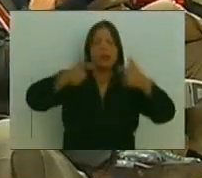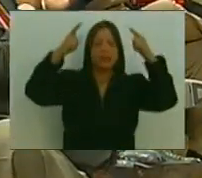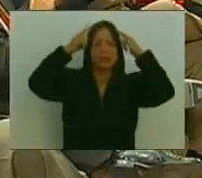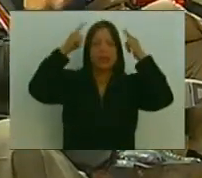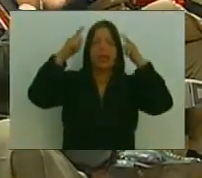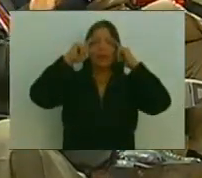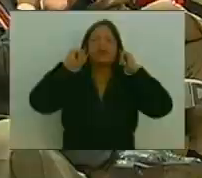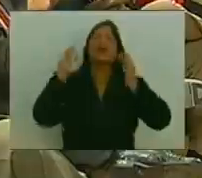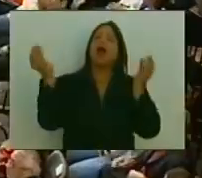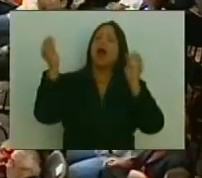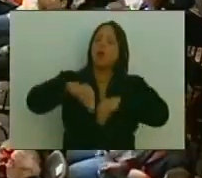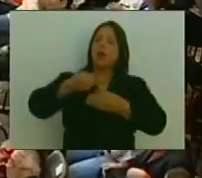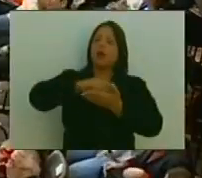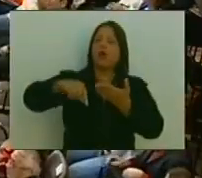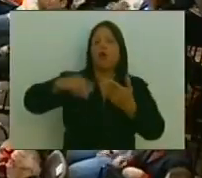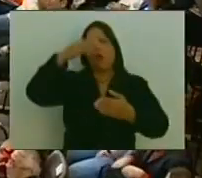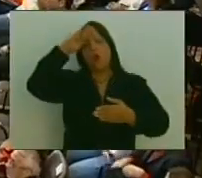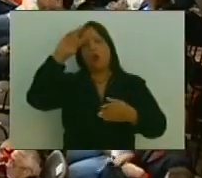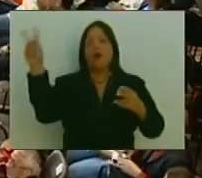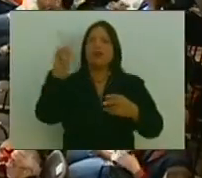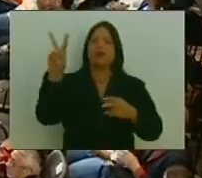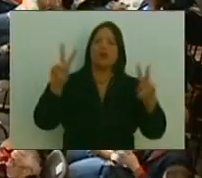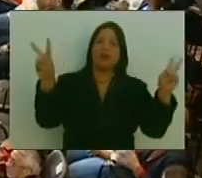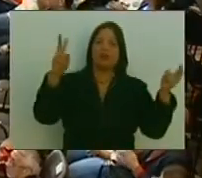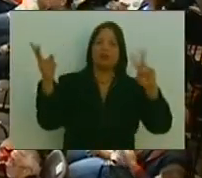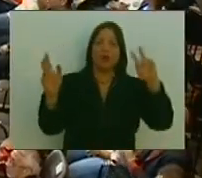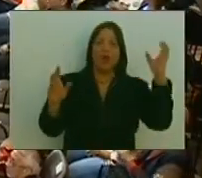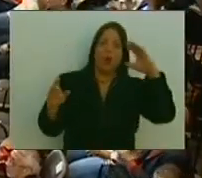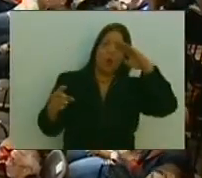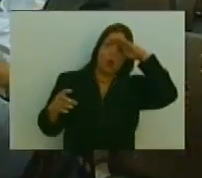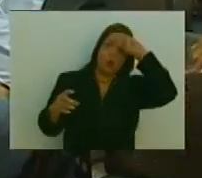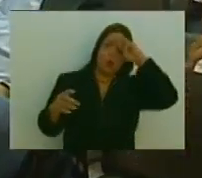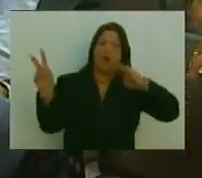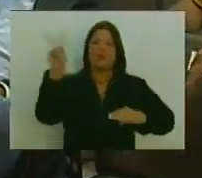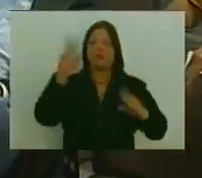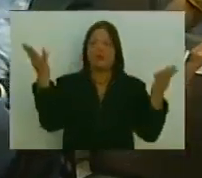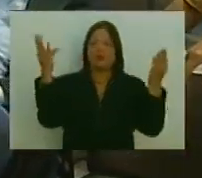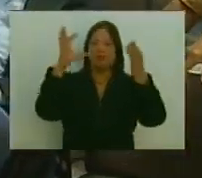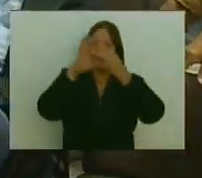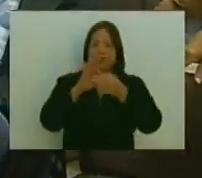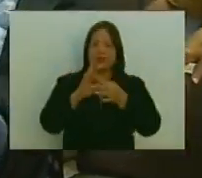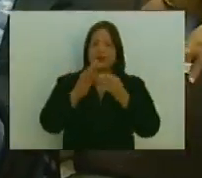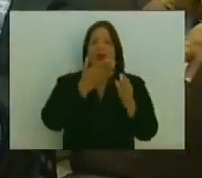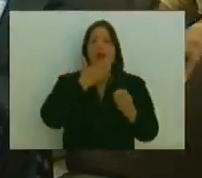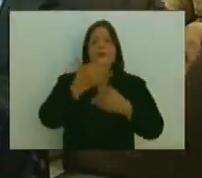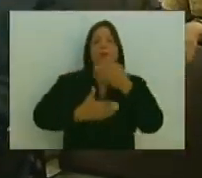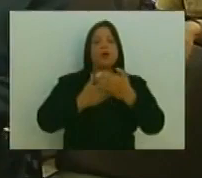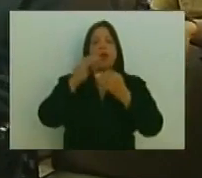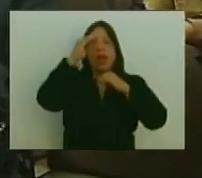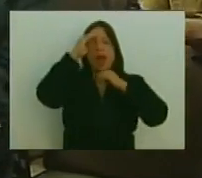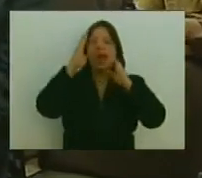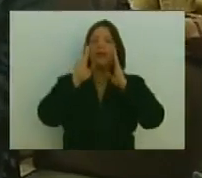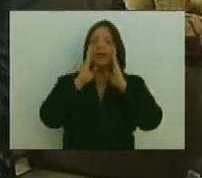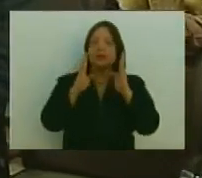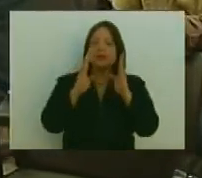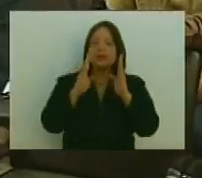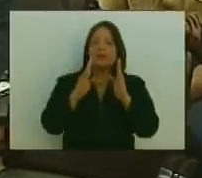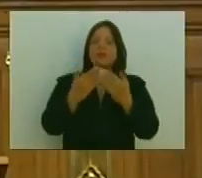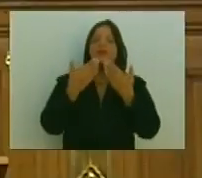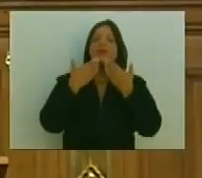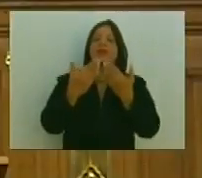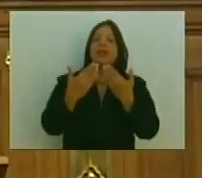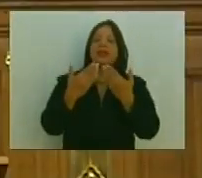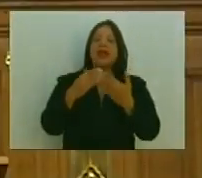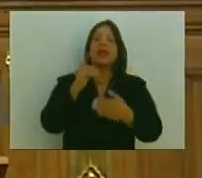Chávez, gracias, gracias. Después, bueno, se fue mejorando la política de atención, gracias a